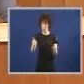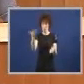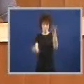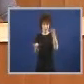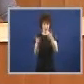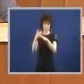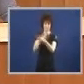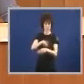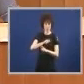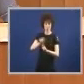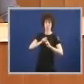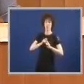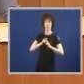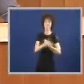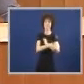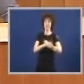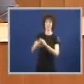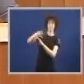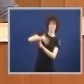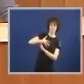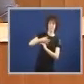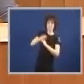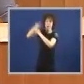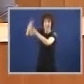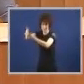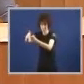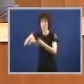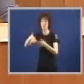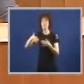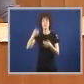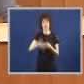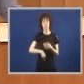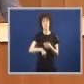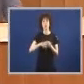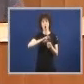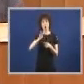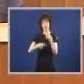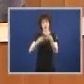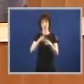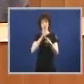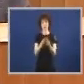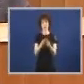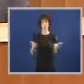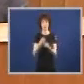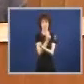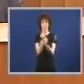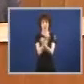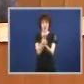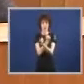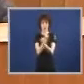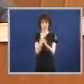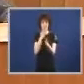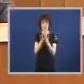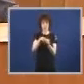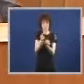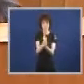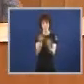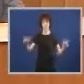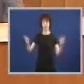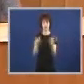do Estado máis pobres. E, ademais, trouxo outra consecuencia evidente, que foi a destrucción de emprego, a existencia de menos emprego no noso